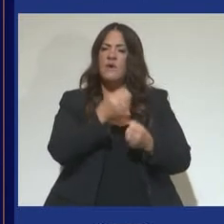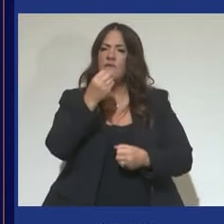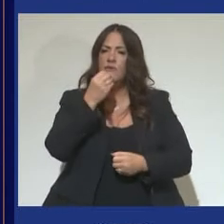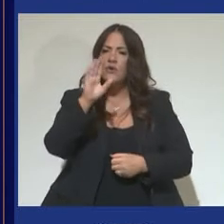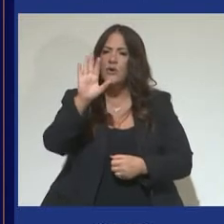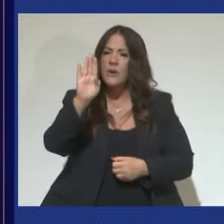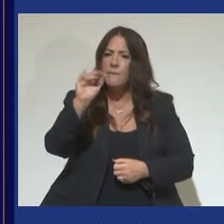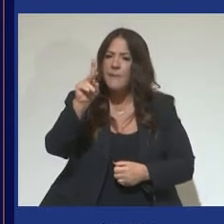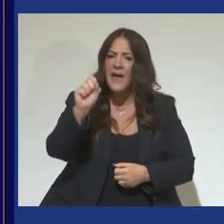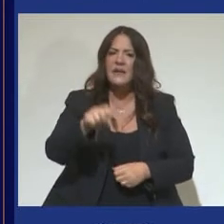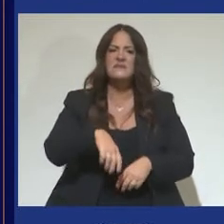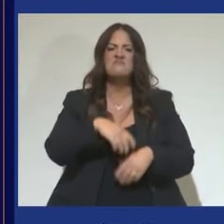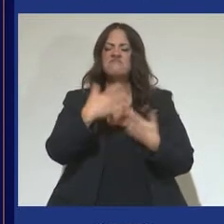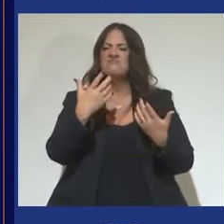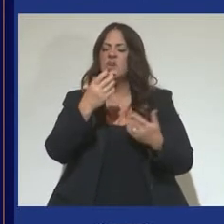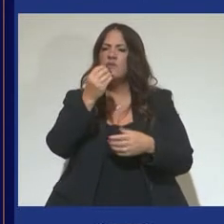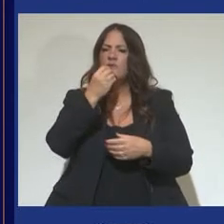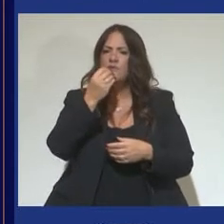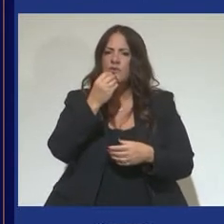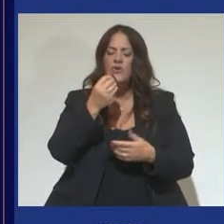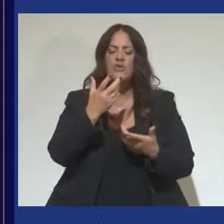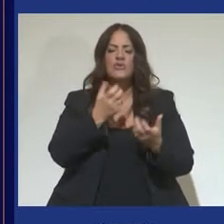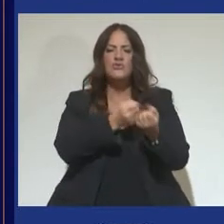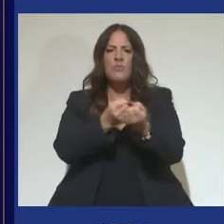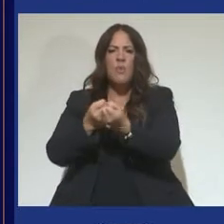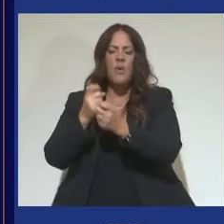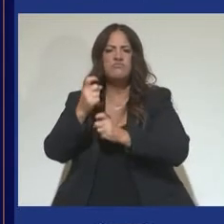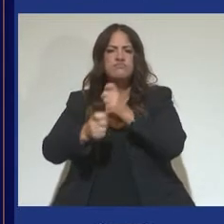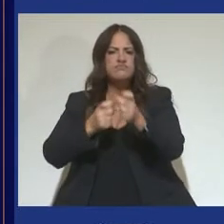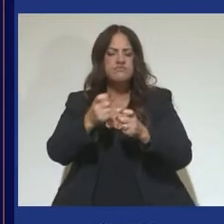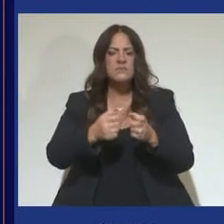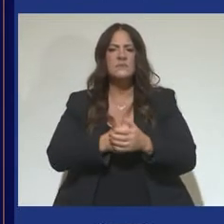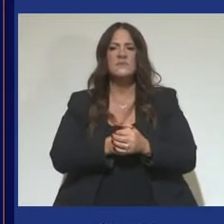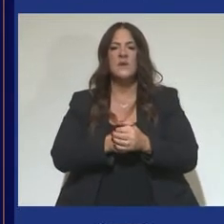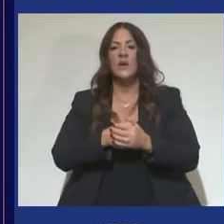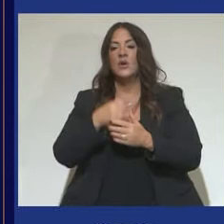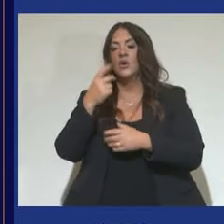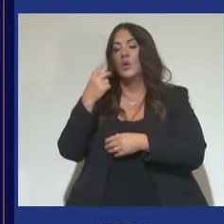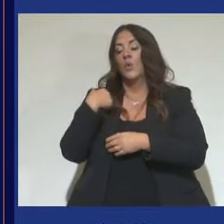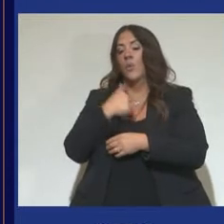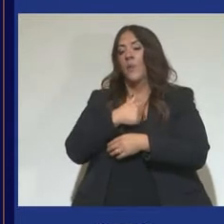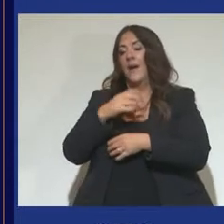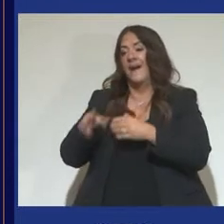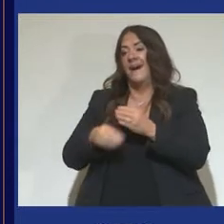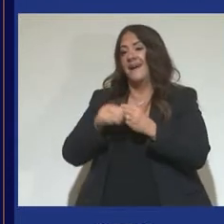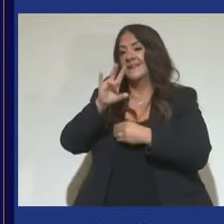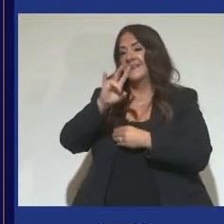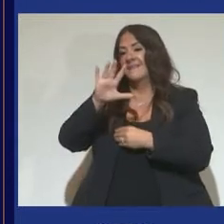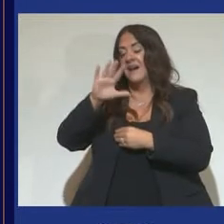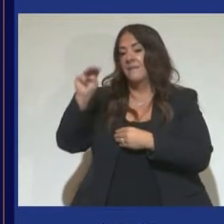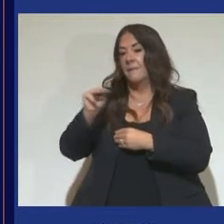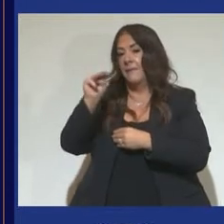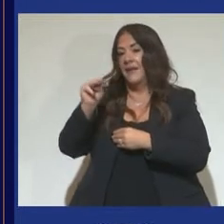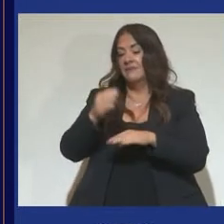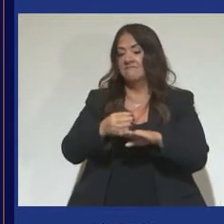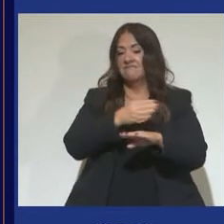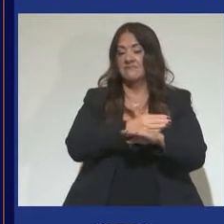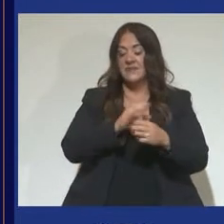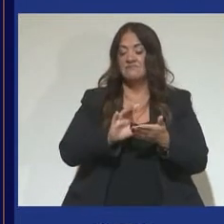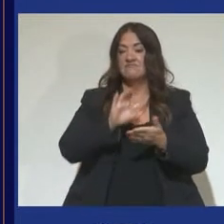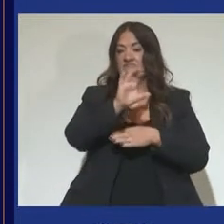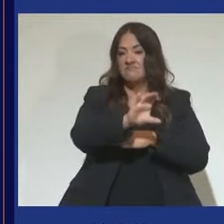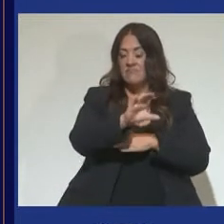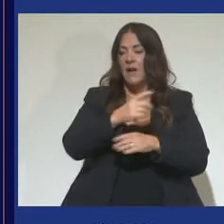de bancos de comida para nuestras tribus indígenas hicimos 2 mejorías importantes 75 millones de dólares